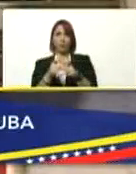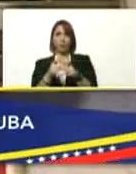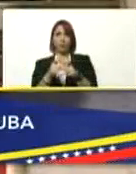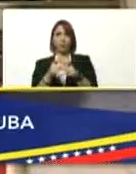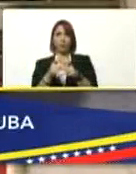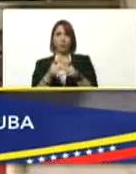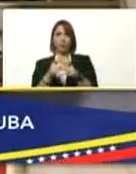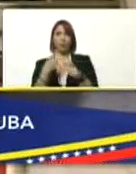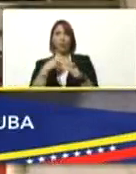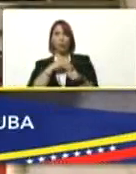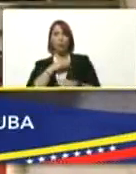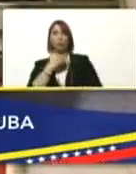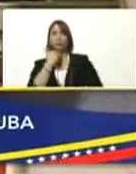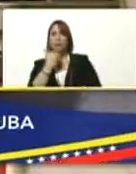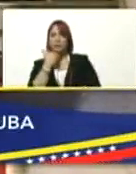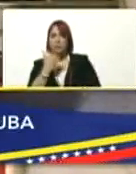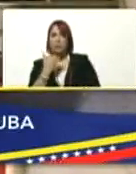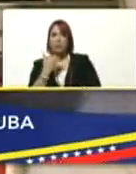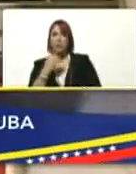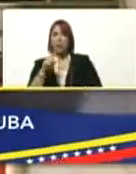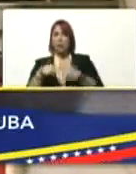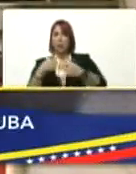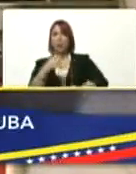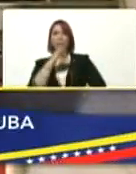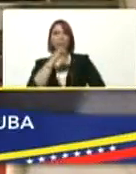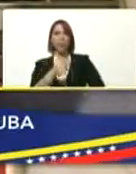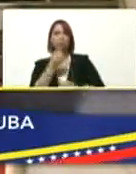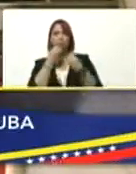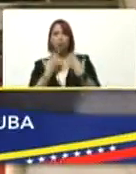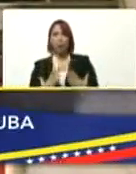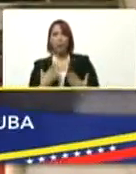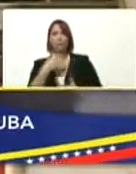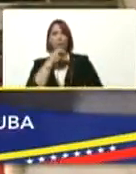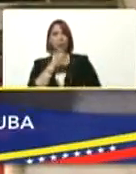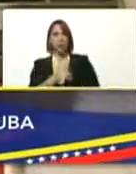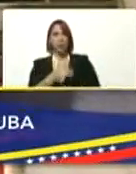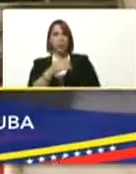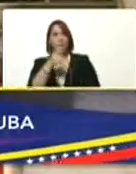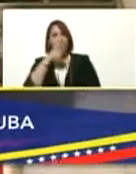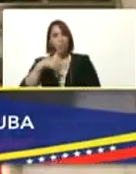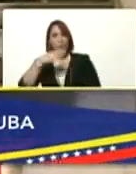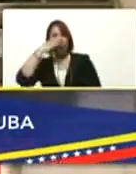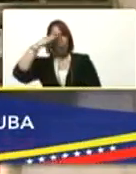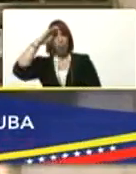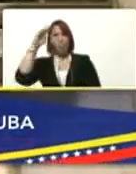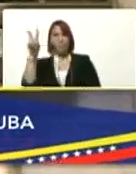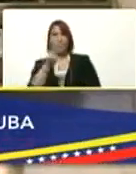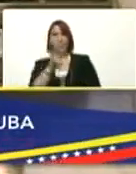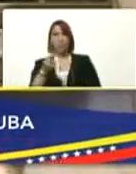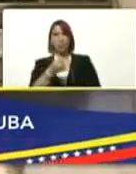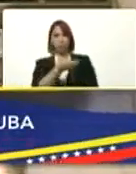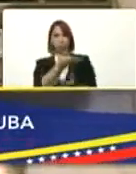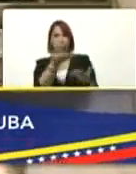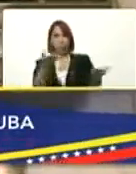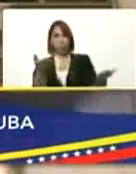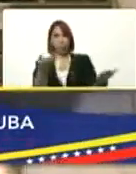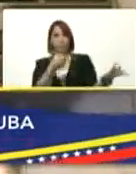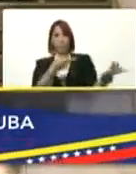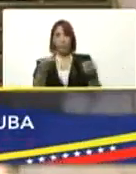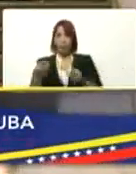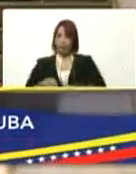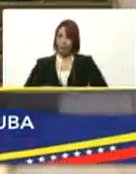pronto estaremos dando muy buenas noticias para los pueblos de Cuba y de Venezuela. Bueno, usted es el invitado, le dejo la